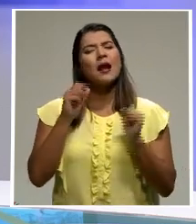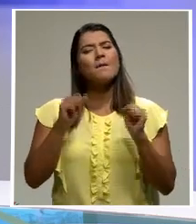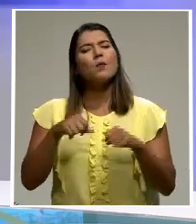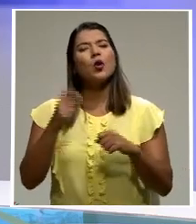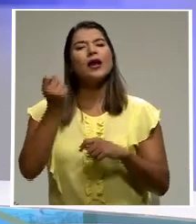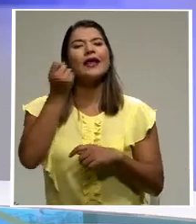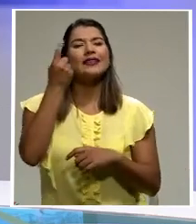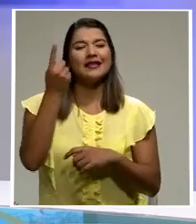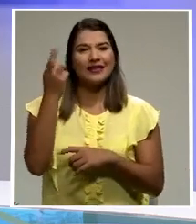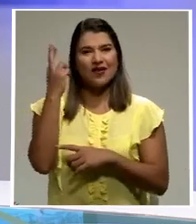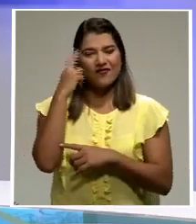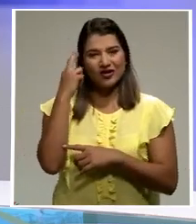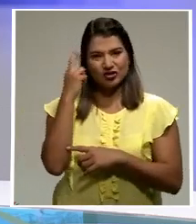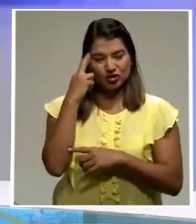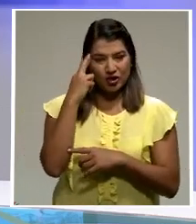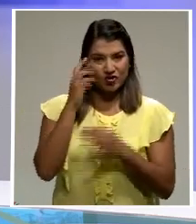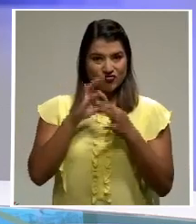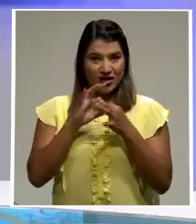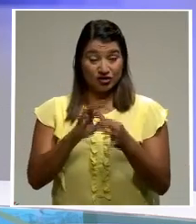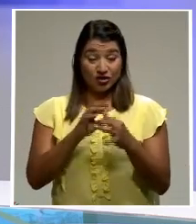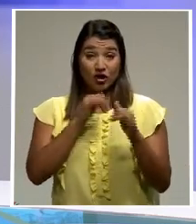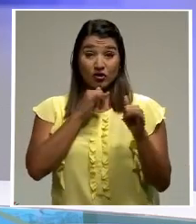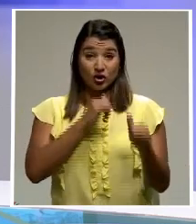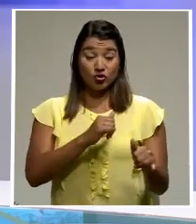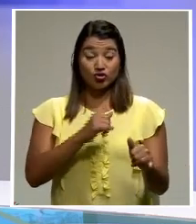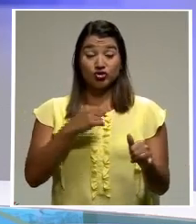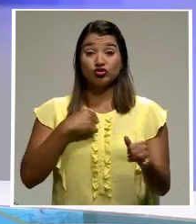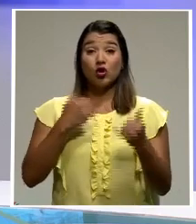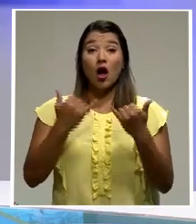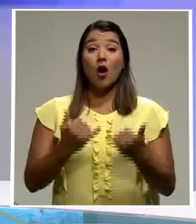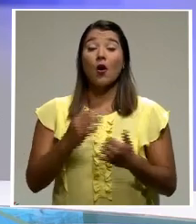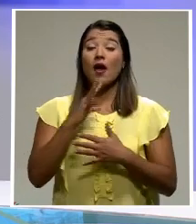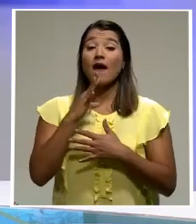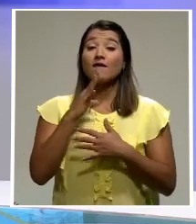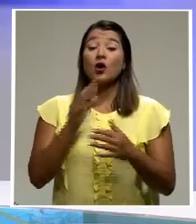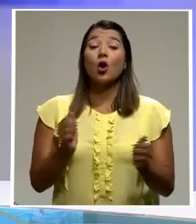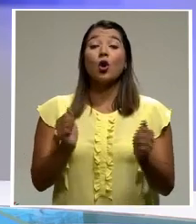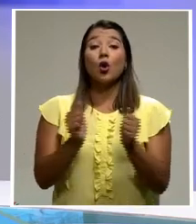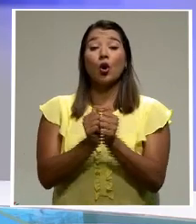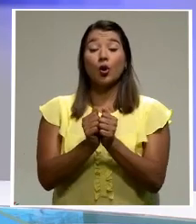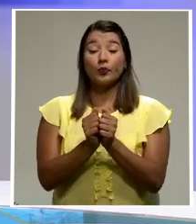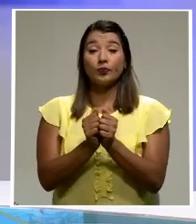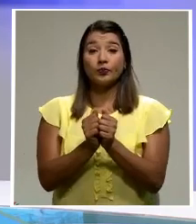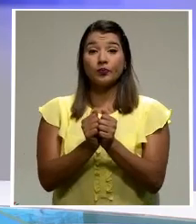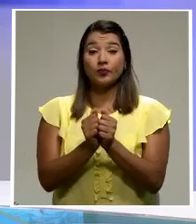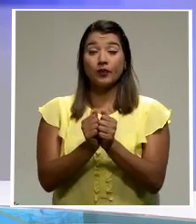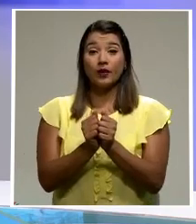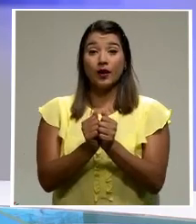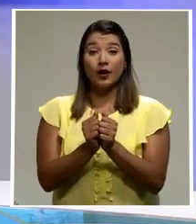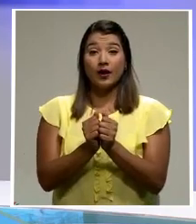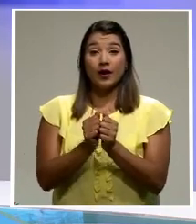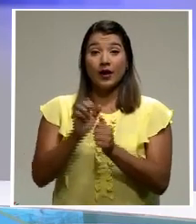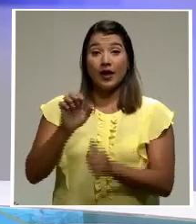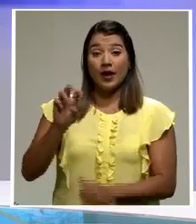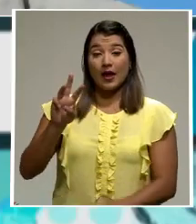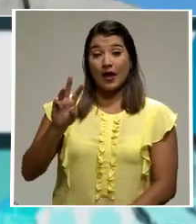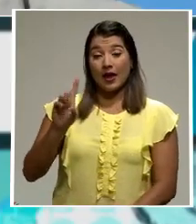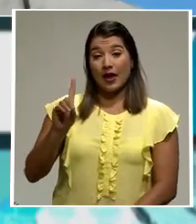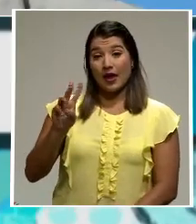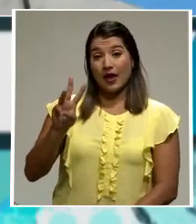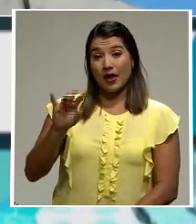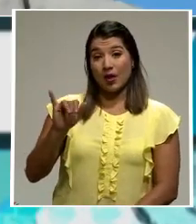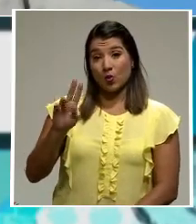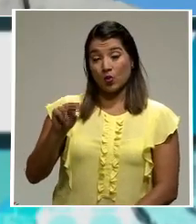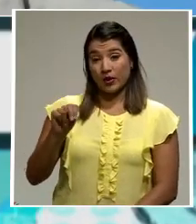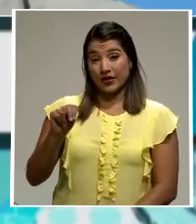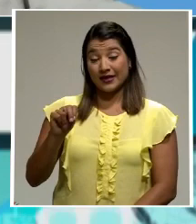alcances y las razones de esta denuncia, voy a conversar ahora con don Edwin, secretario